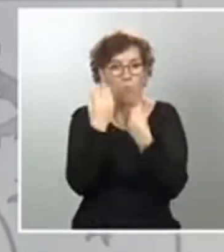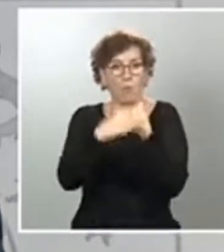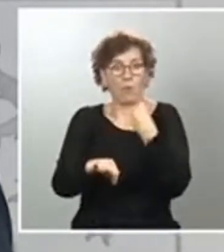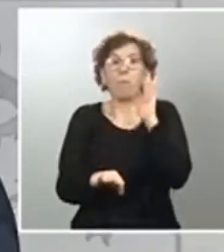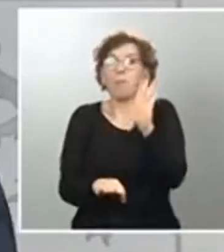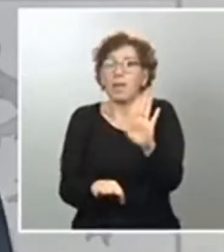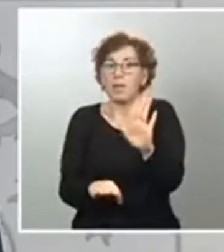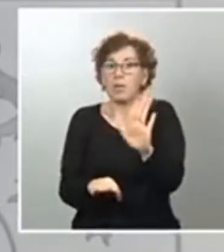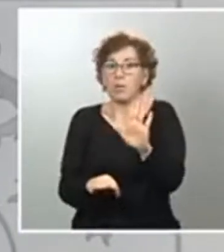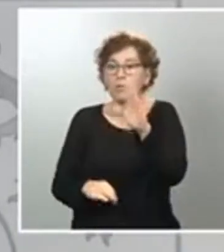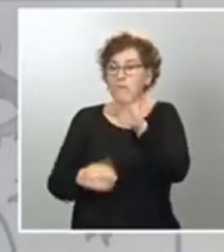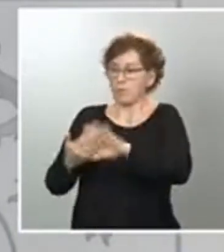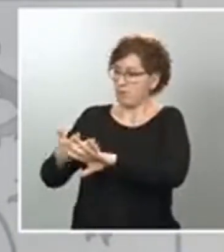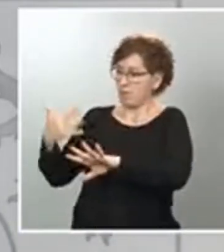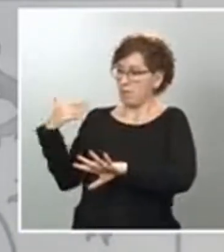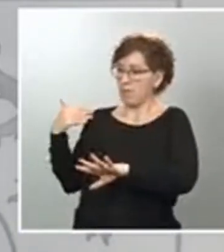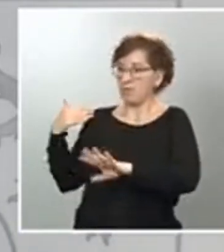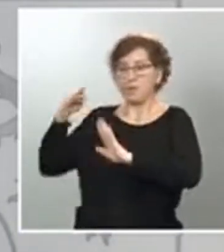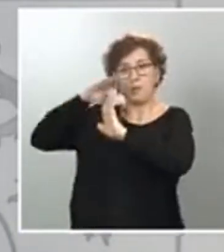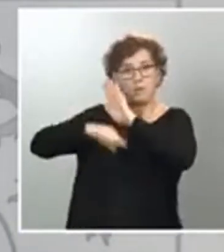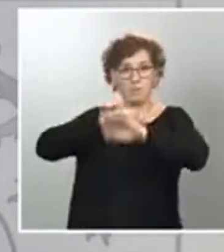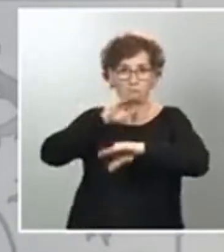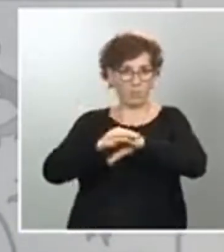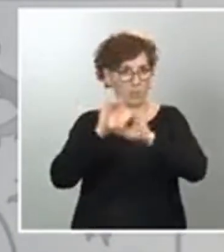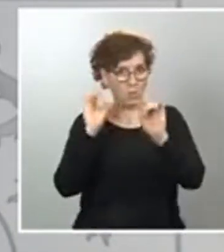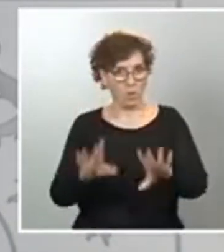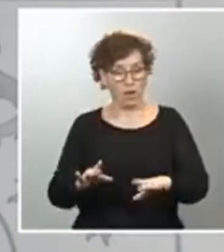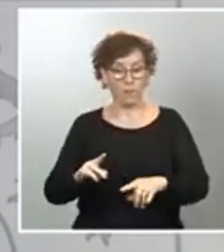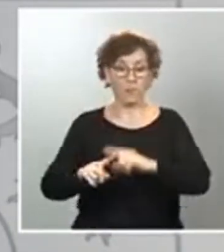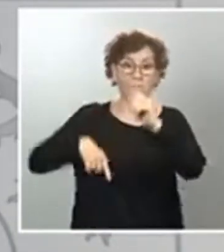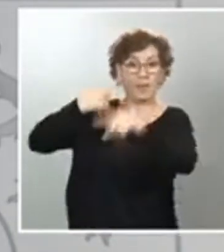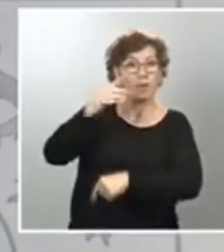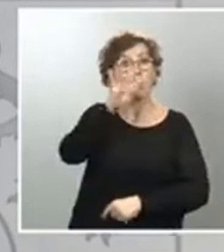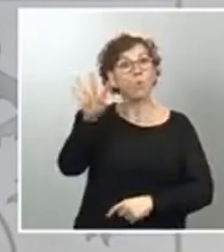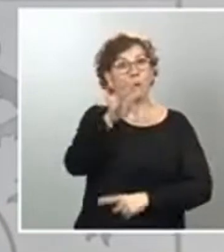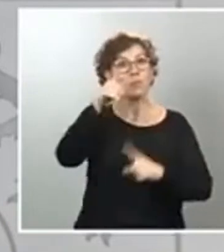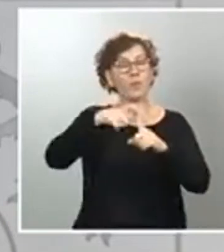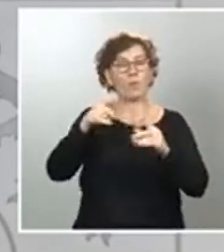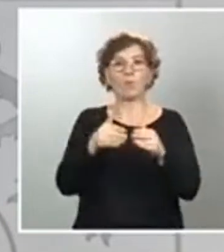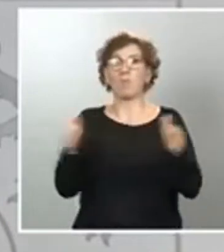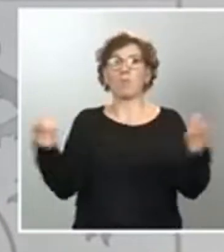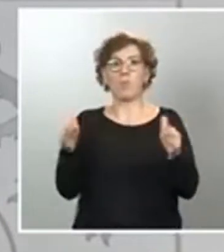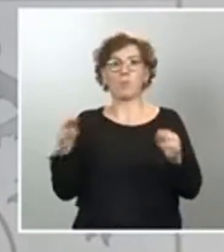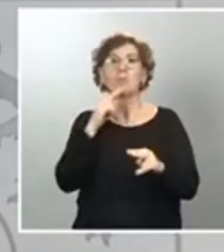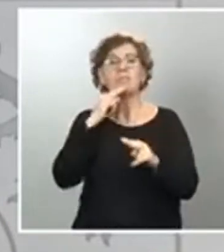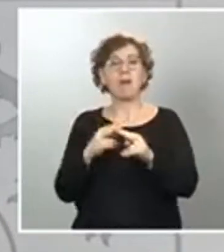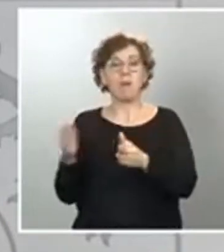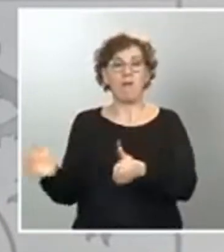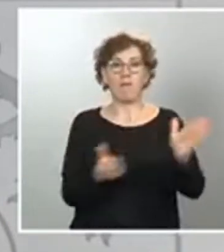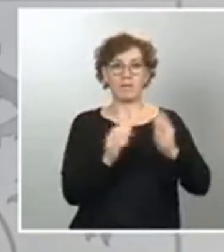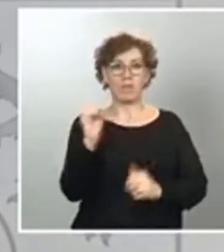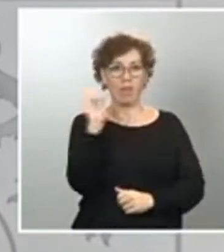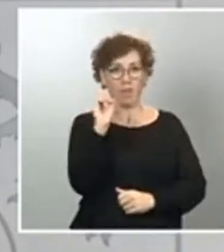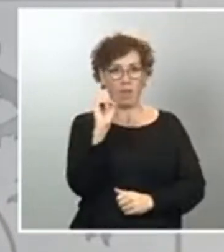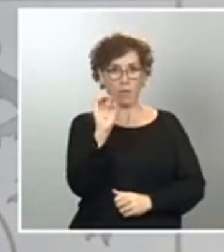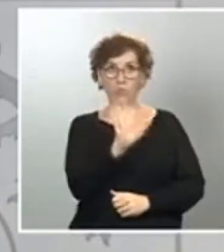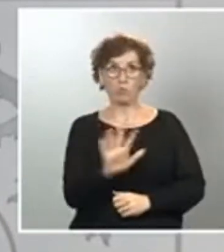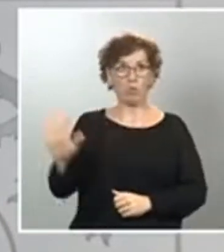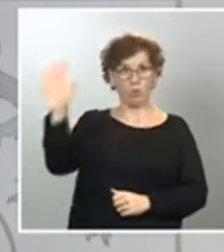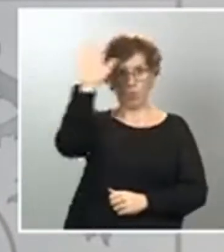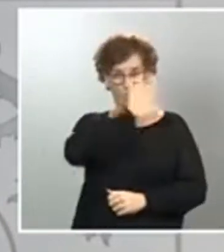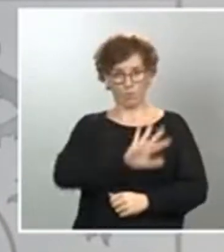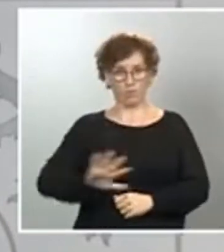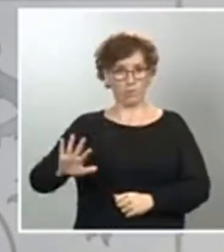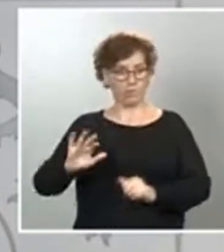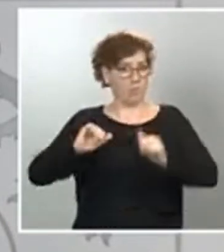ahora. El próximo 4 de mayo entraríamos en la fase 0 todos los territorios